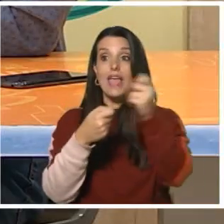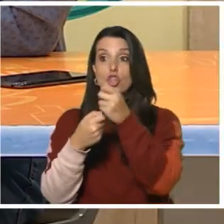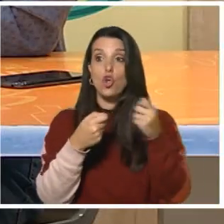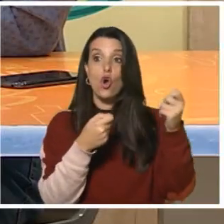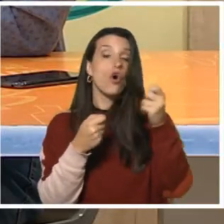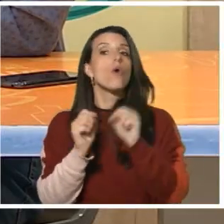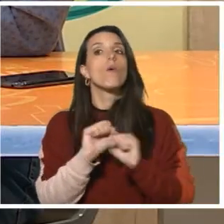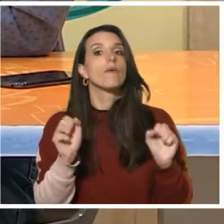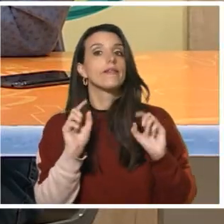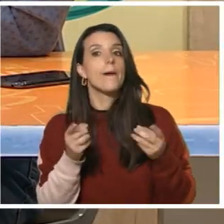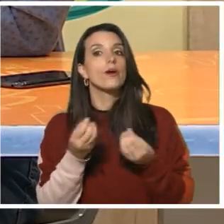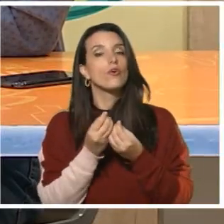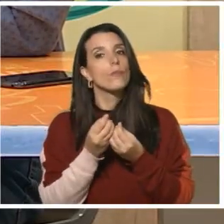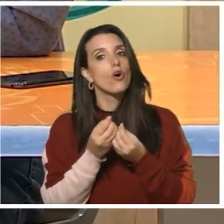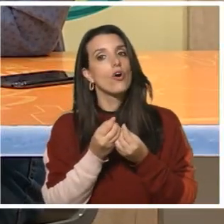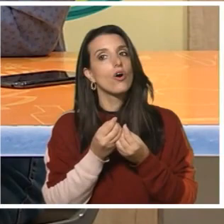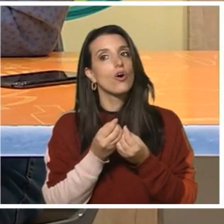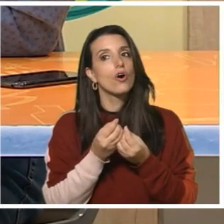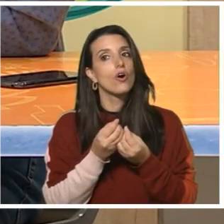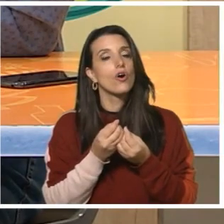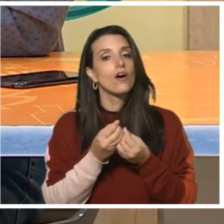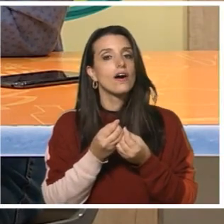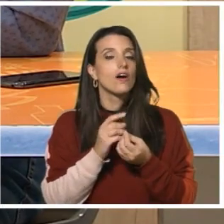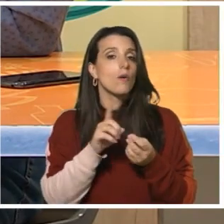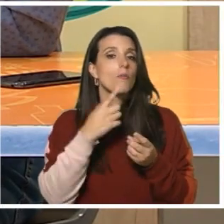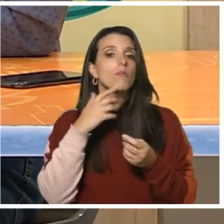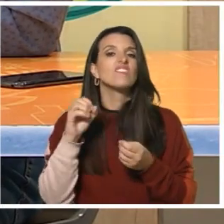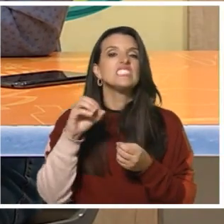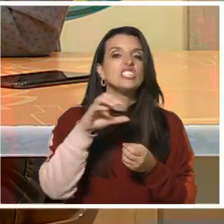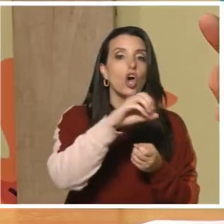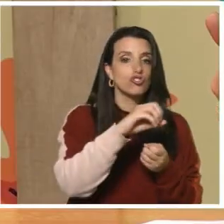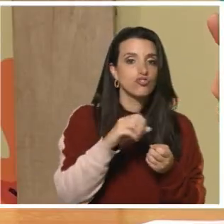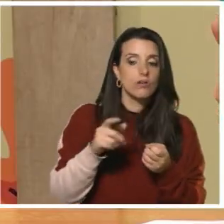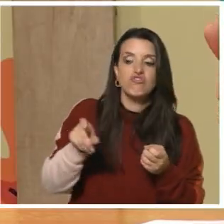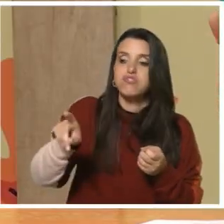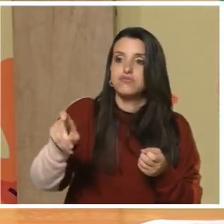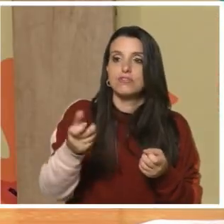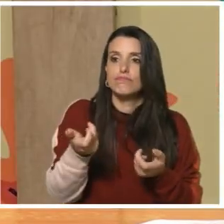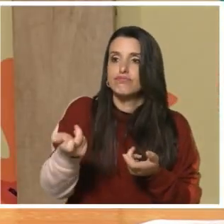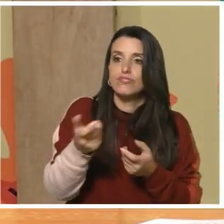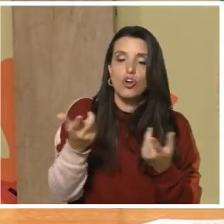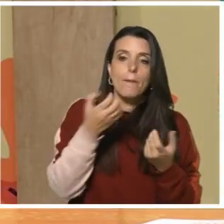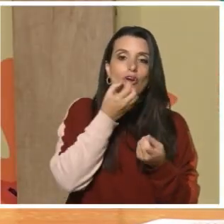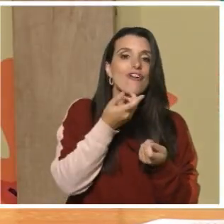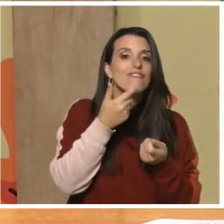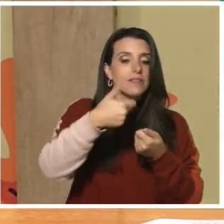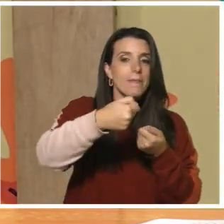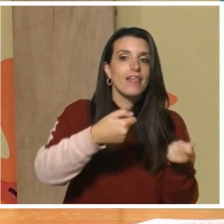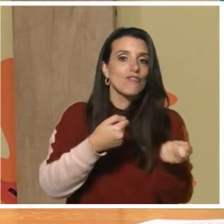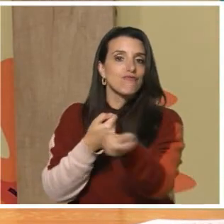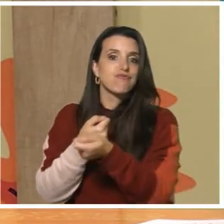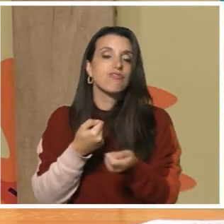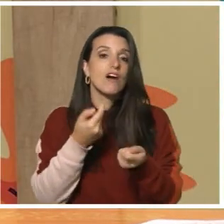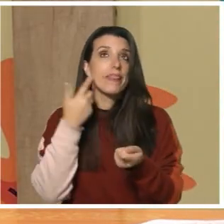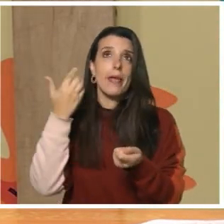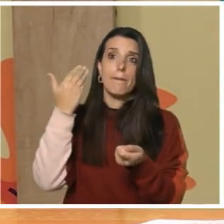pensarlo como en lugar del insecticida también. Claro, tal cual, digamos. Esto en su momento, cuando hace mucho